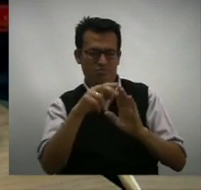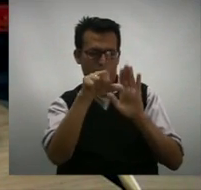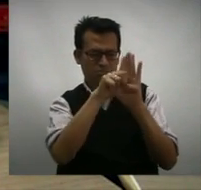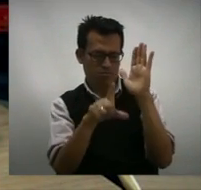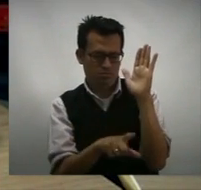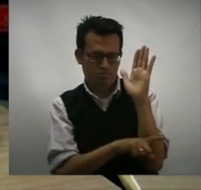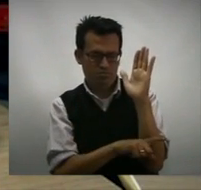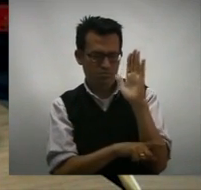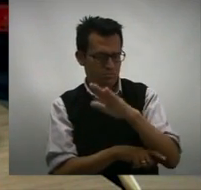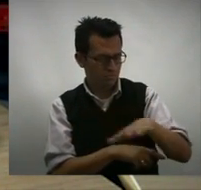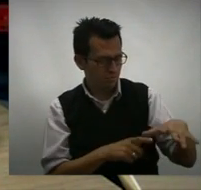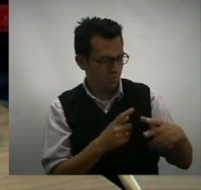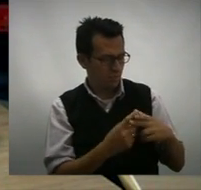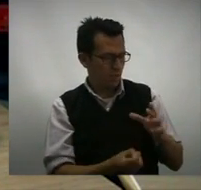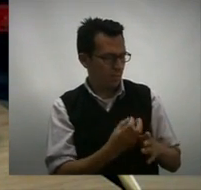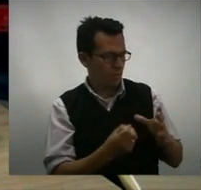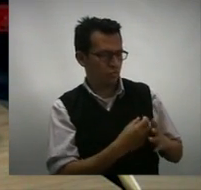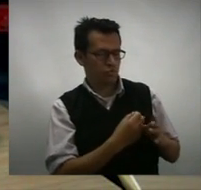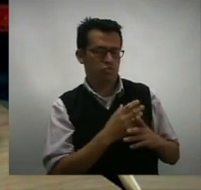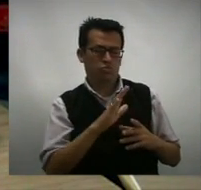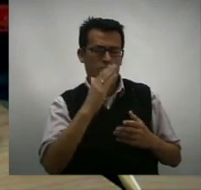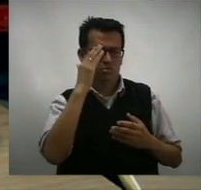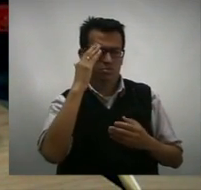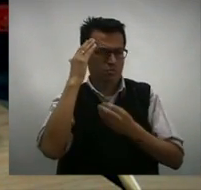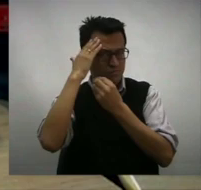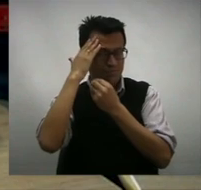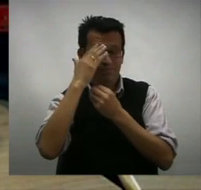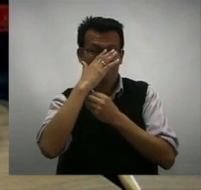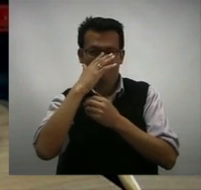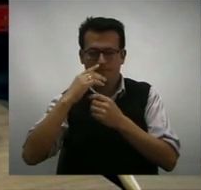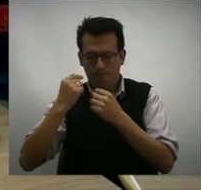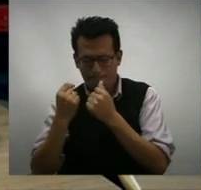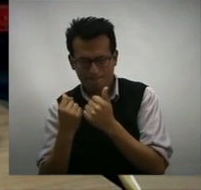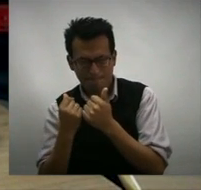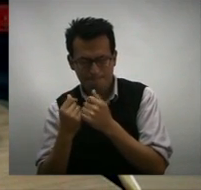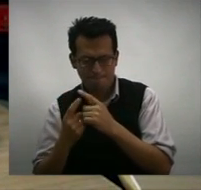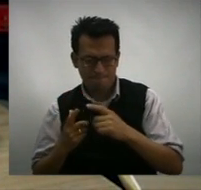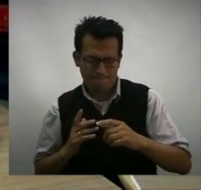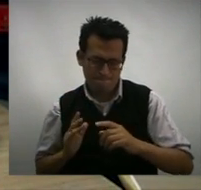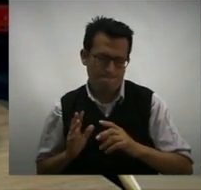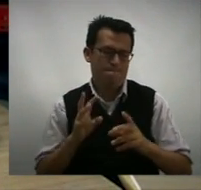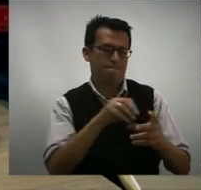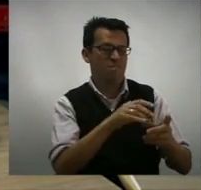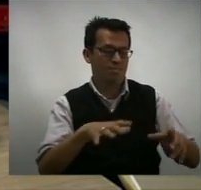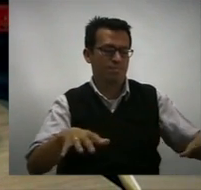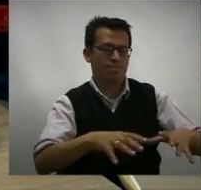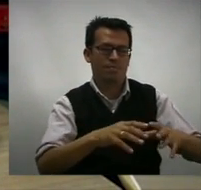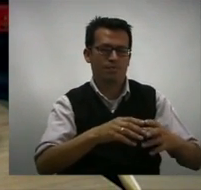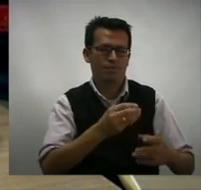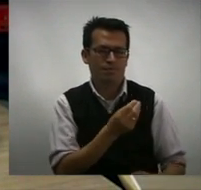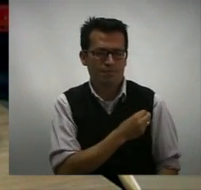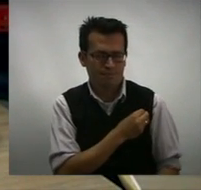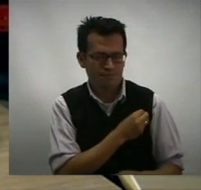y el consumo de producción de saberes. Lo económico se mimetiza en el ámbito religioso. El humano se instituye en